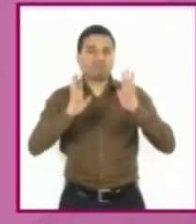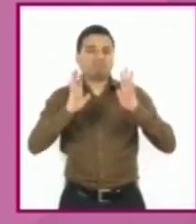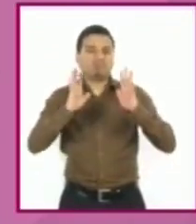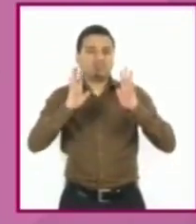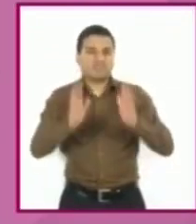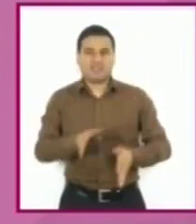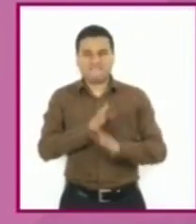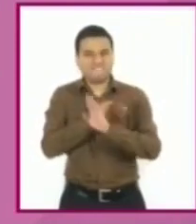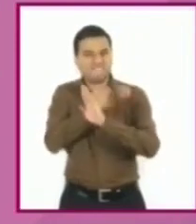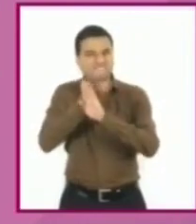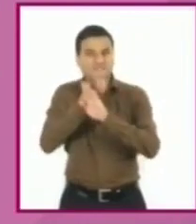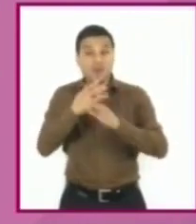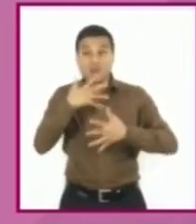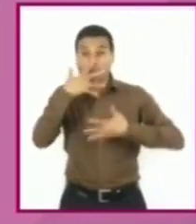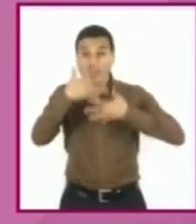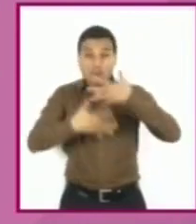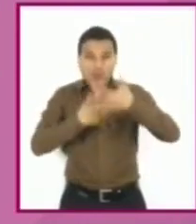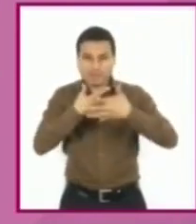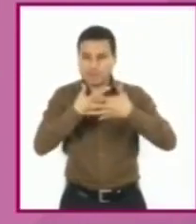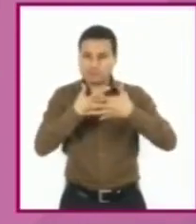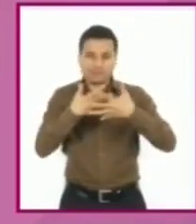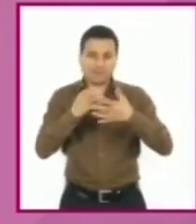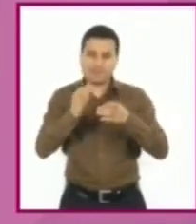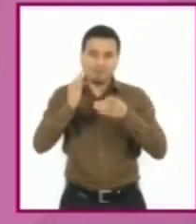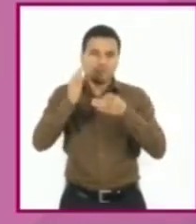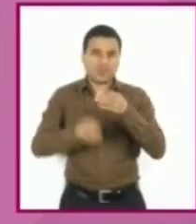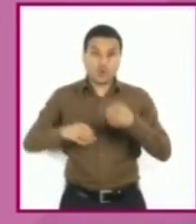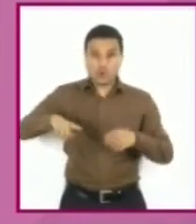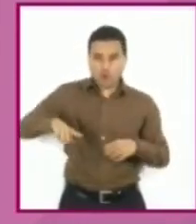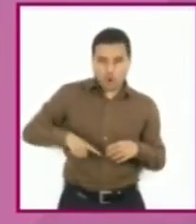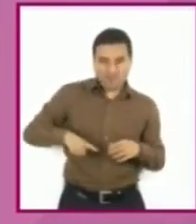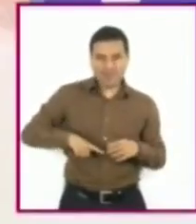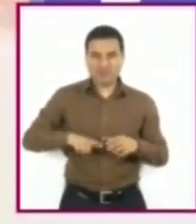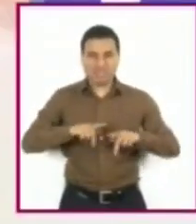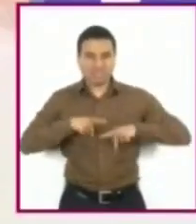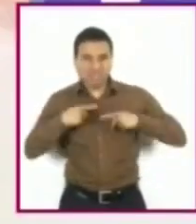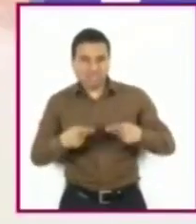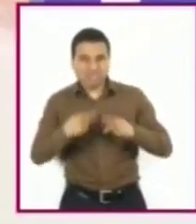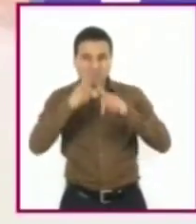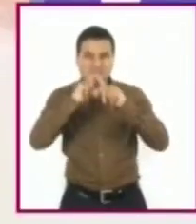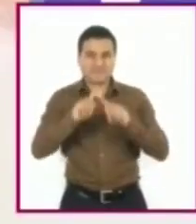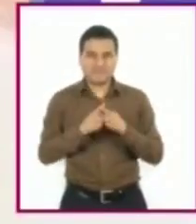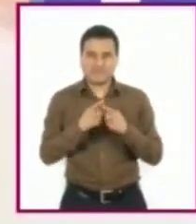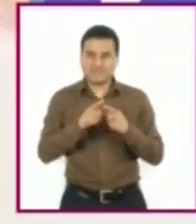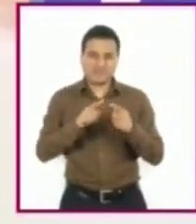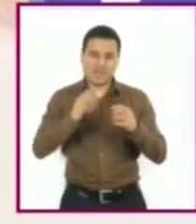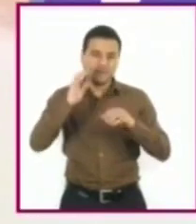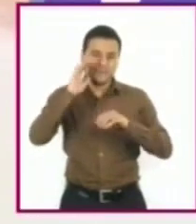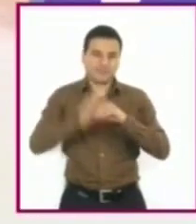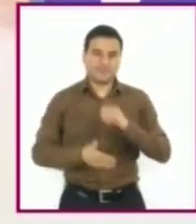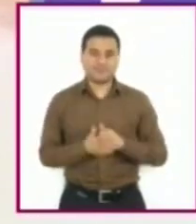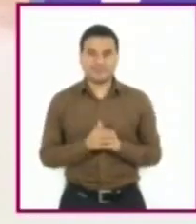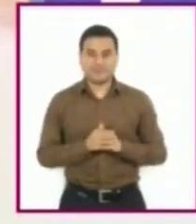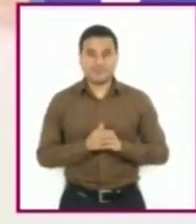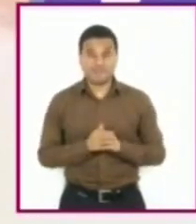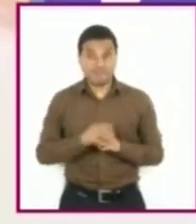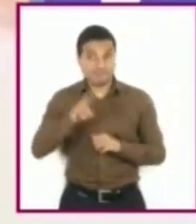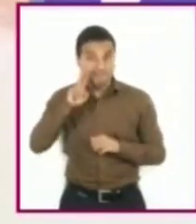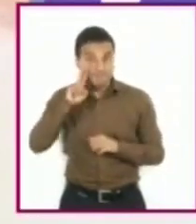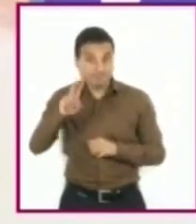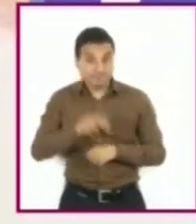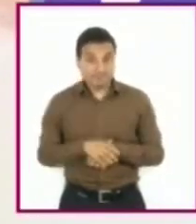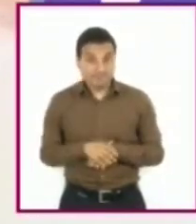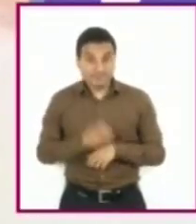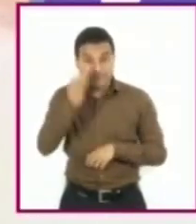década de revueltas civiles y gobiernos inestables e impopulares. Hemos dado un breve recorrido por las diferentes etapas